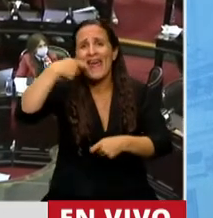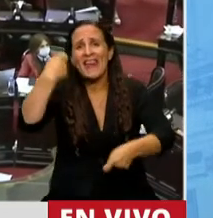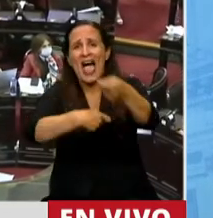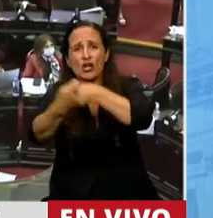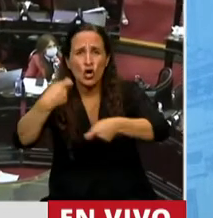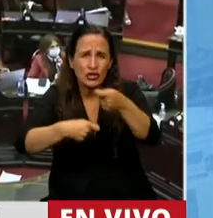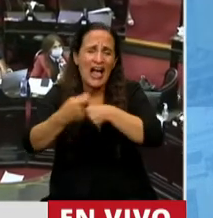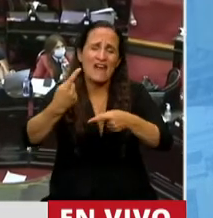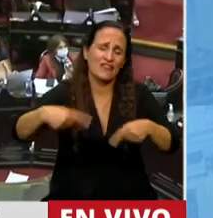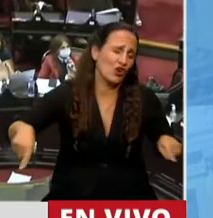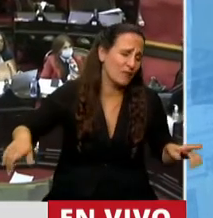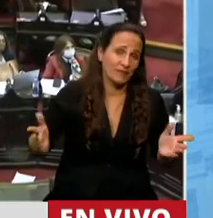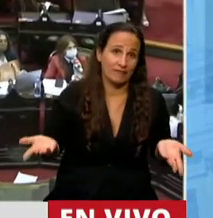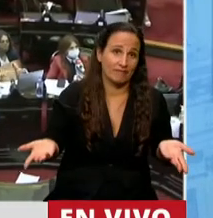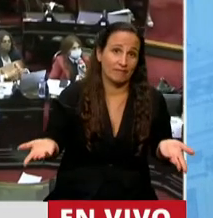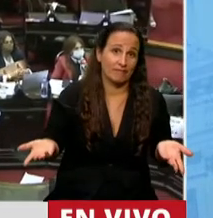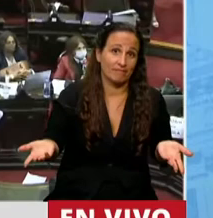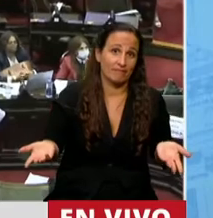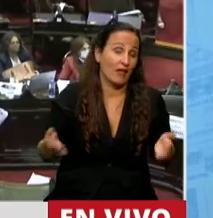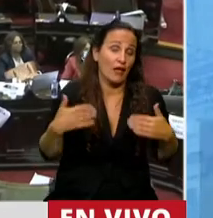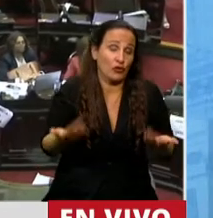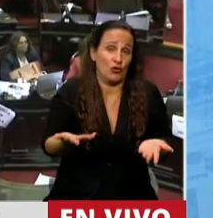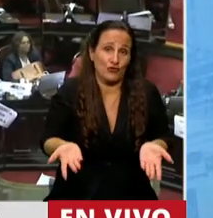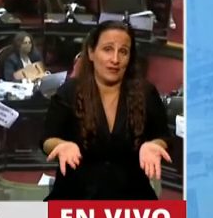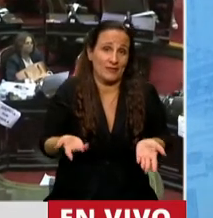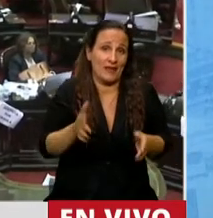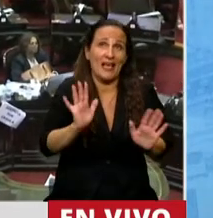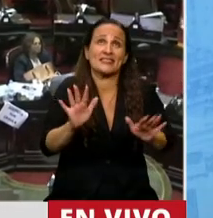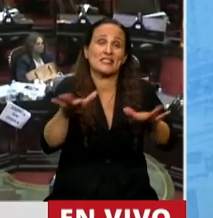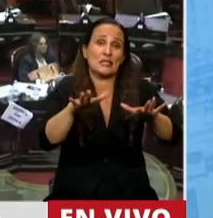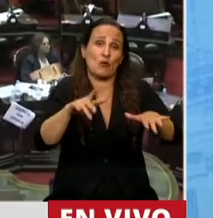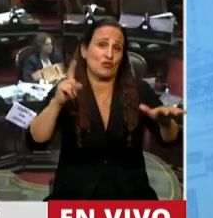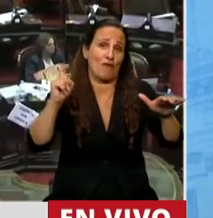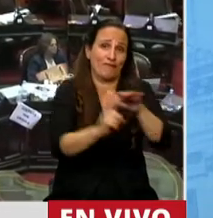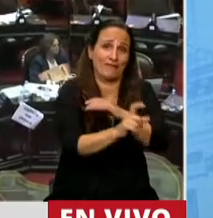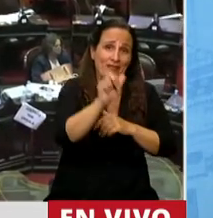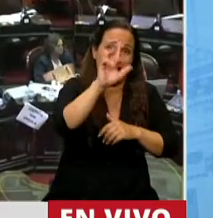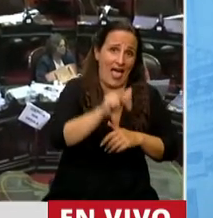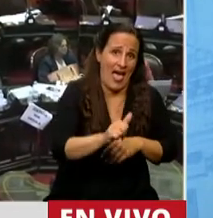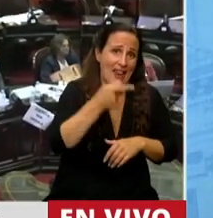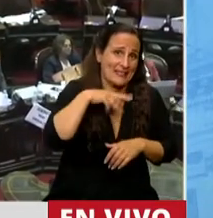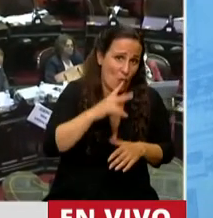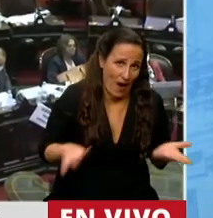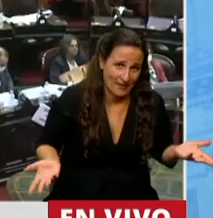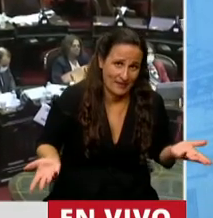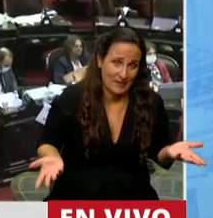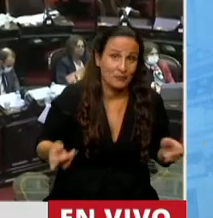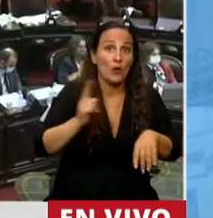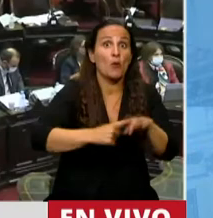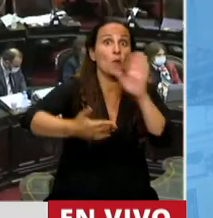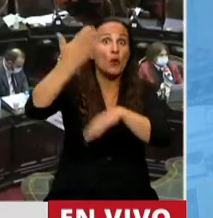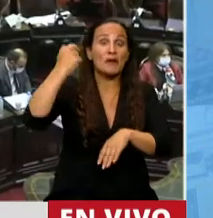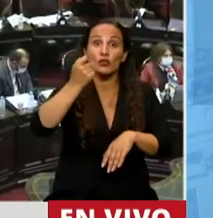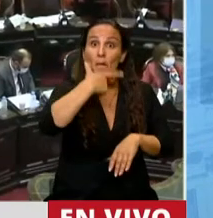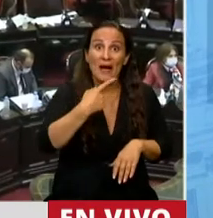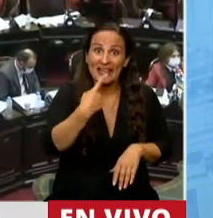no podía ocurrir otra cosa con el área sanjuán lamentablemente y al final quiero decir que más que en su momento dijo no